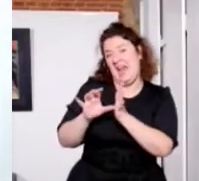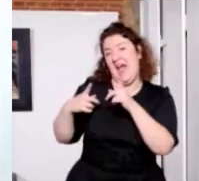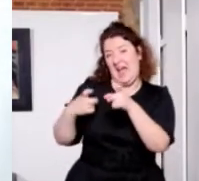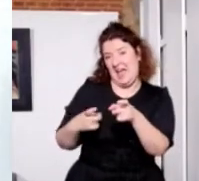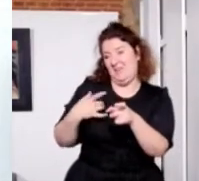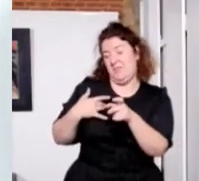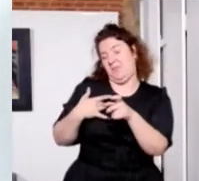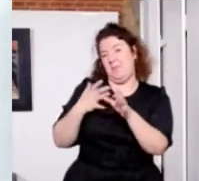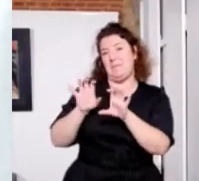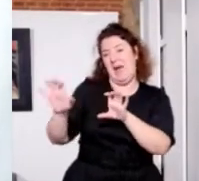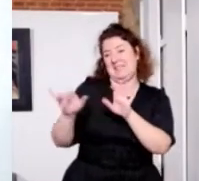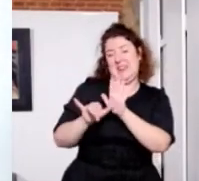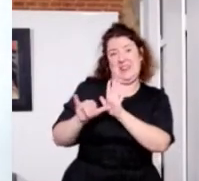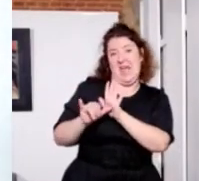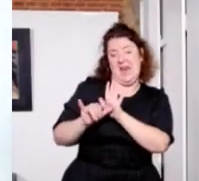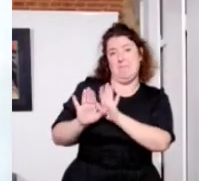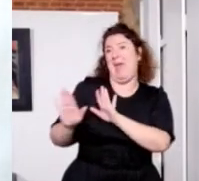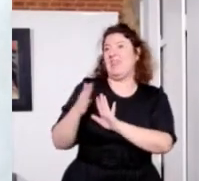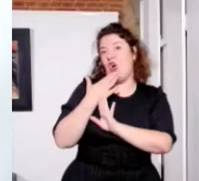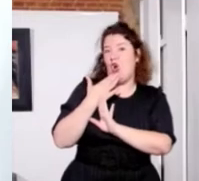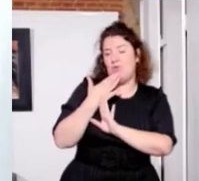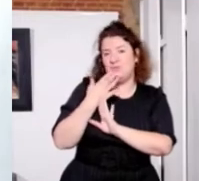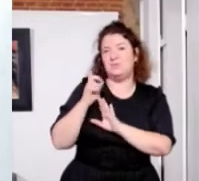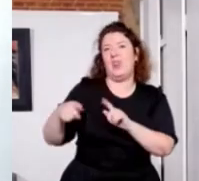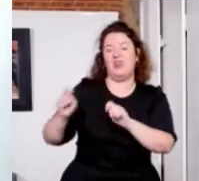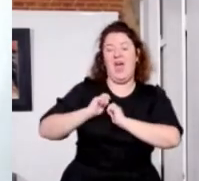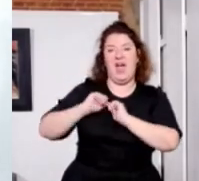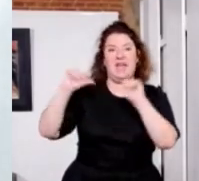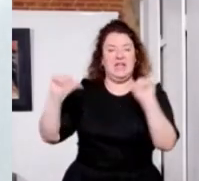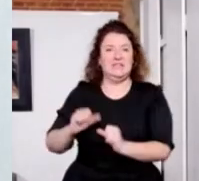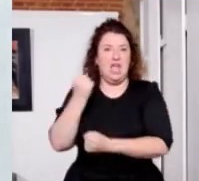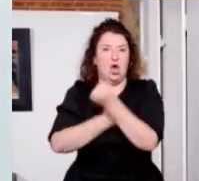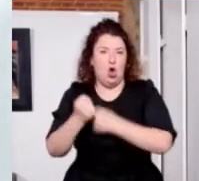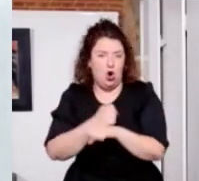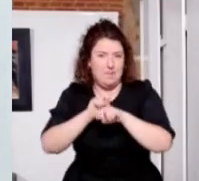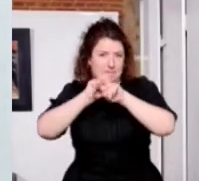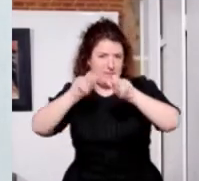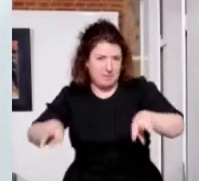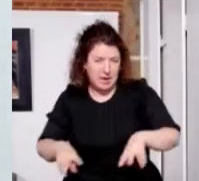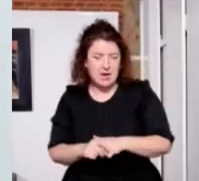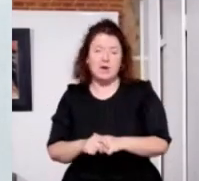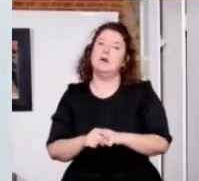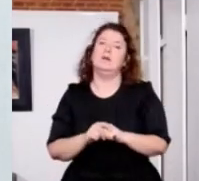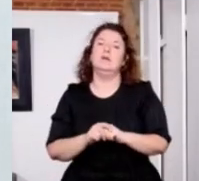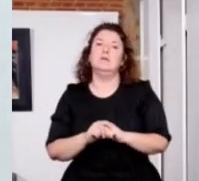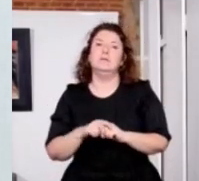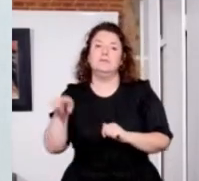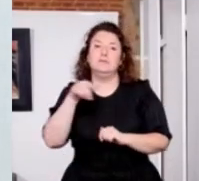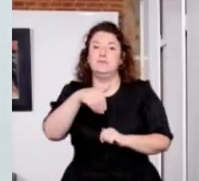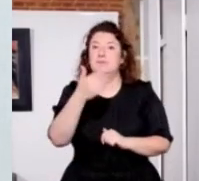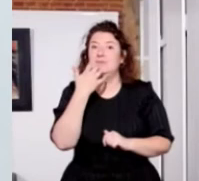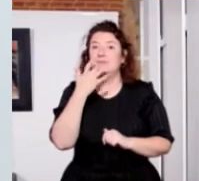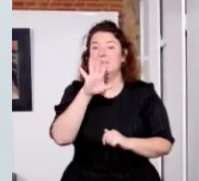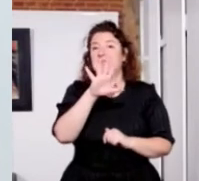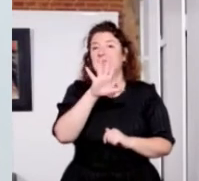país vecino, pues eso genera más crisis económica, una hambruna que se prevé para 500 millones